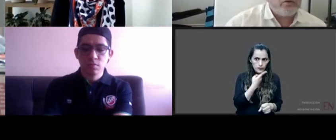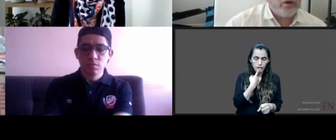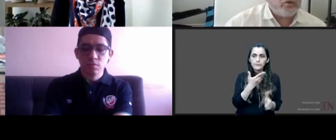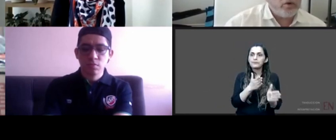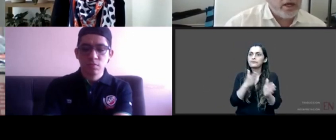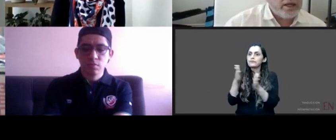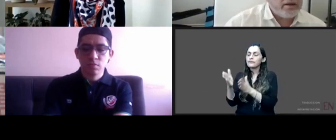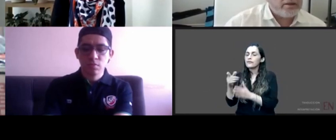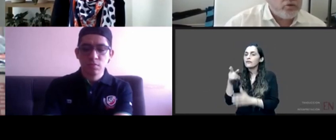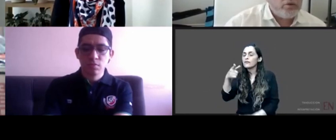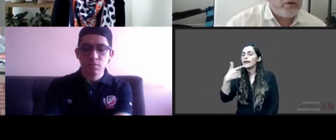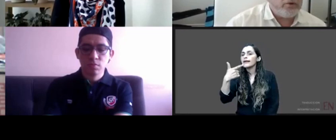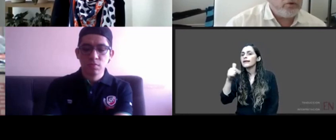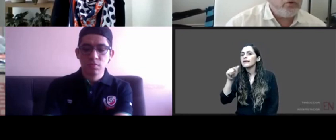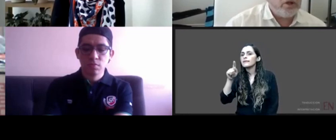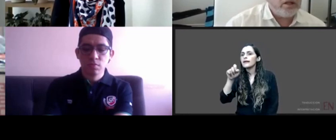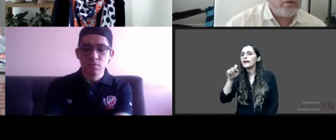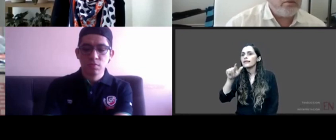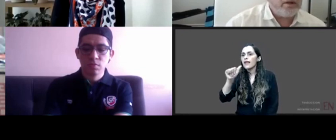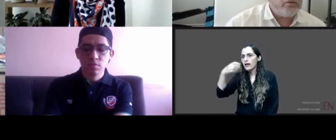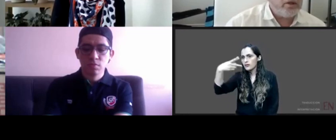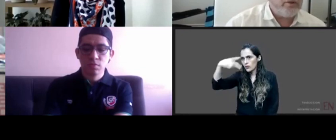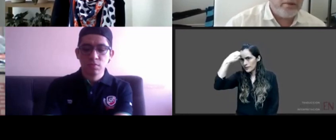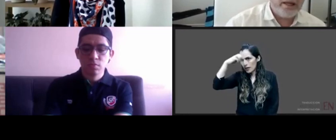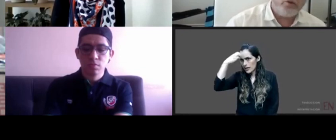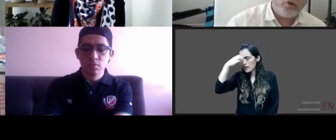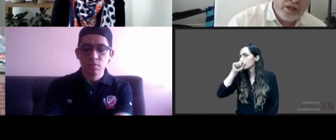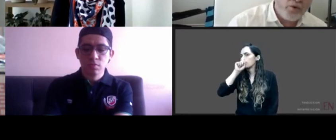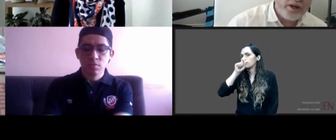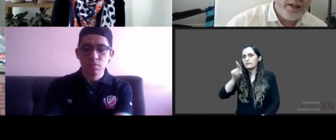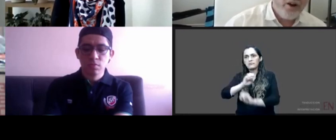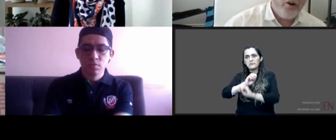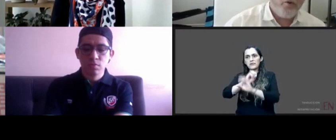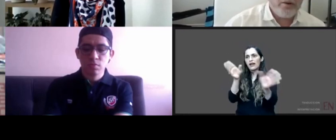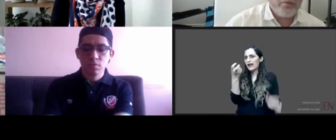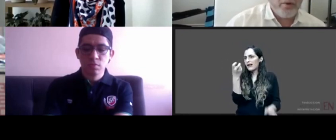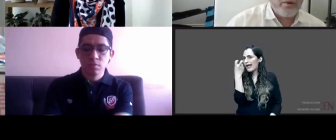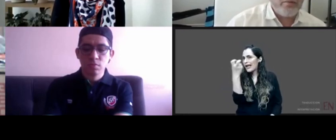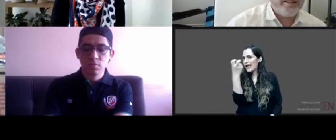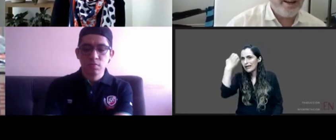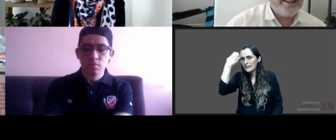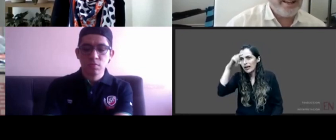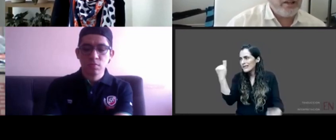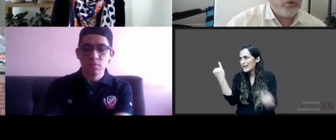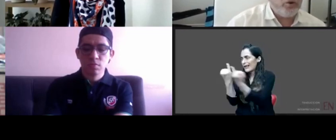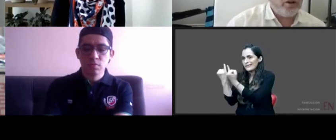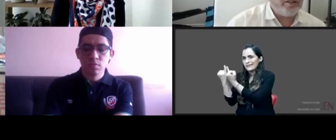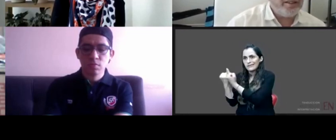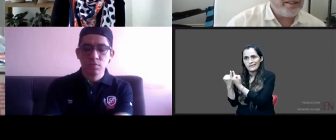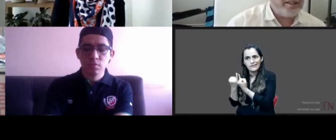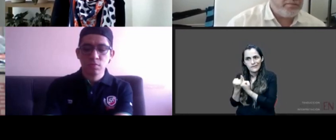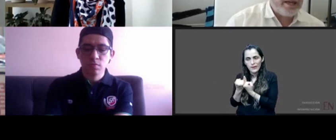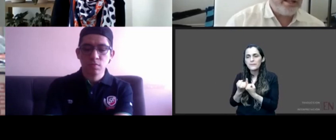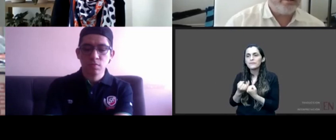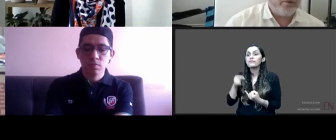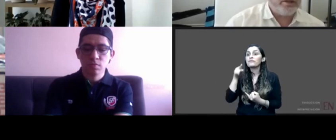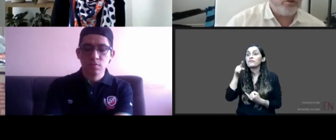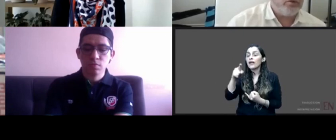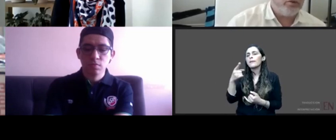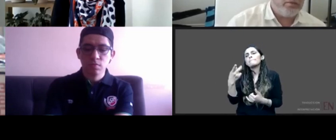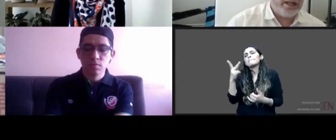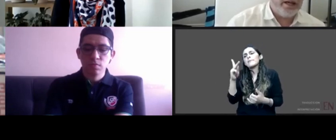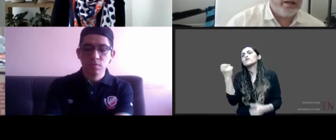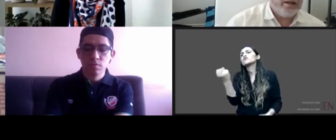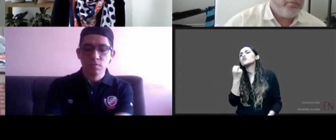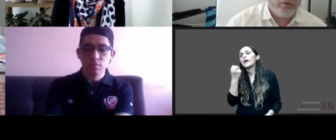En su caso, ella tuvo la fortuna de vivir en una familia monolingüe, lo cual probablemente a ella la ayudó a sentirse bien respecto